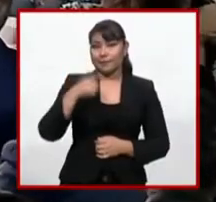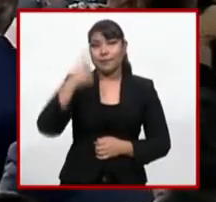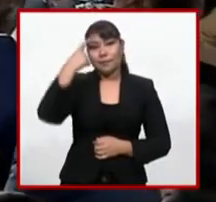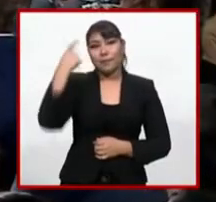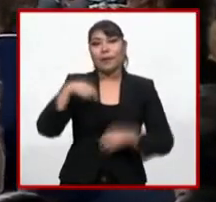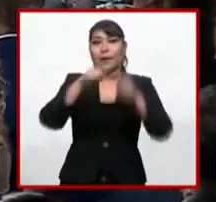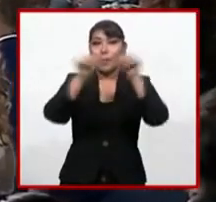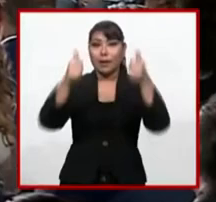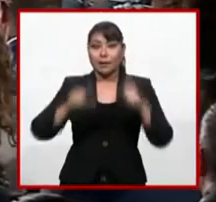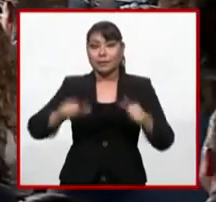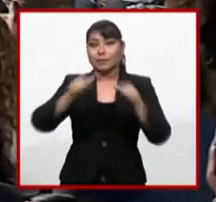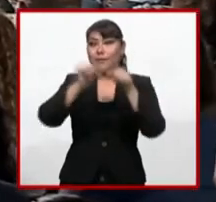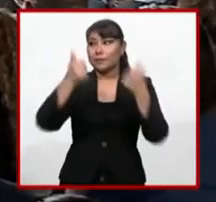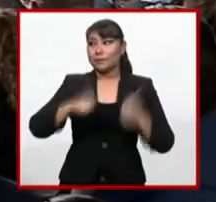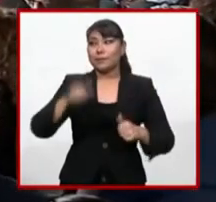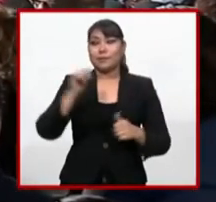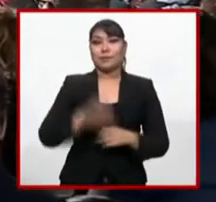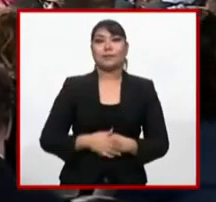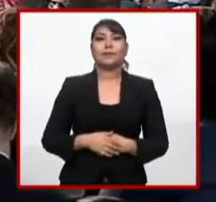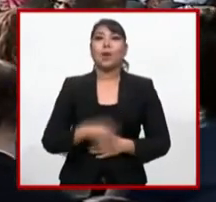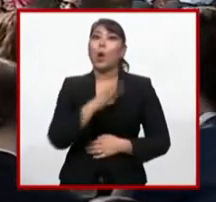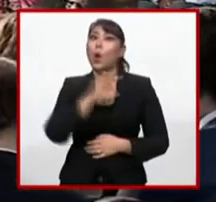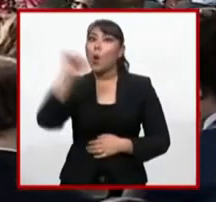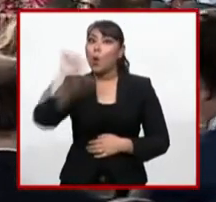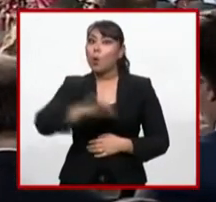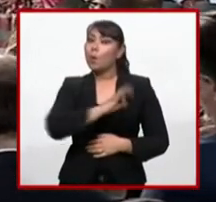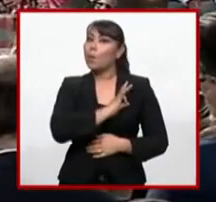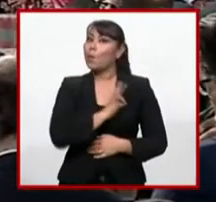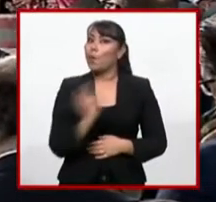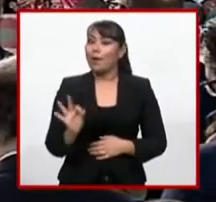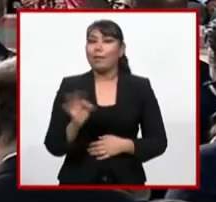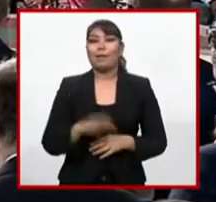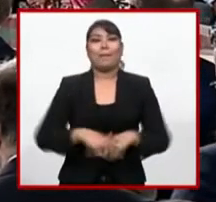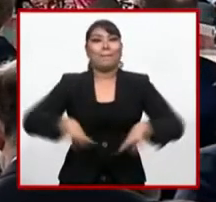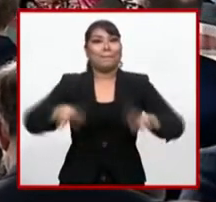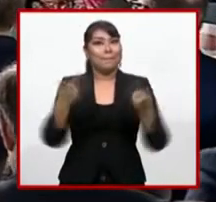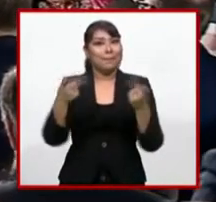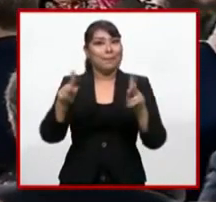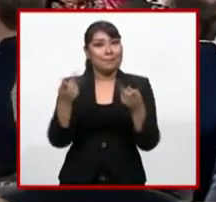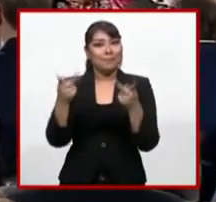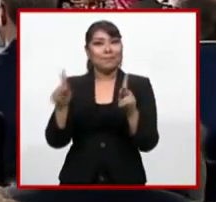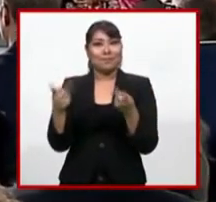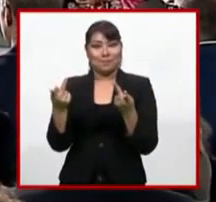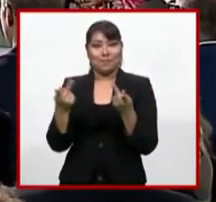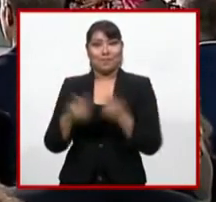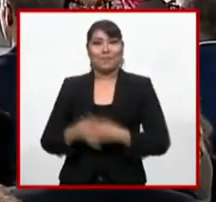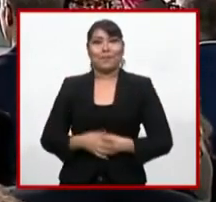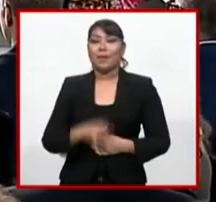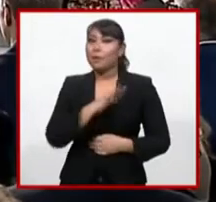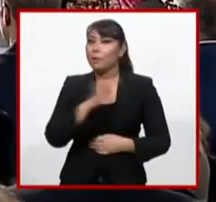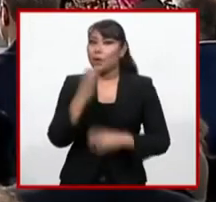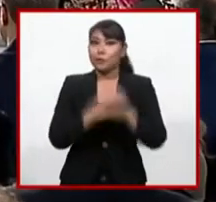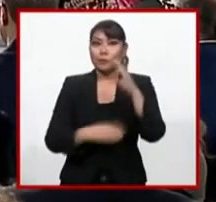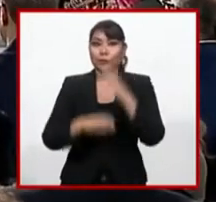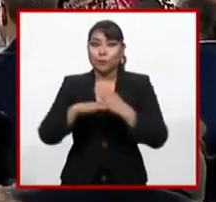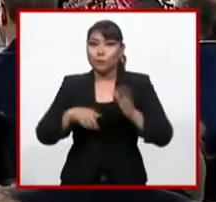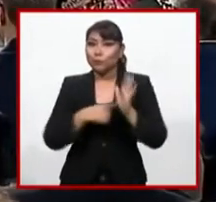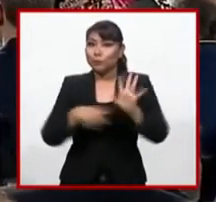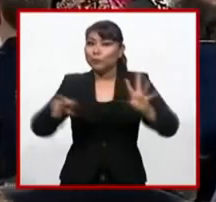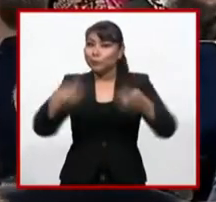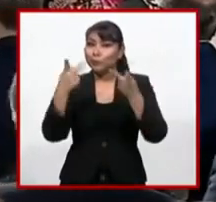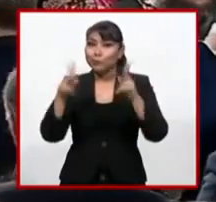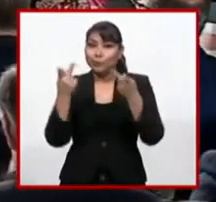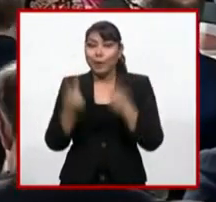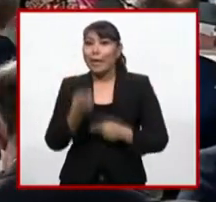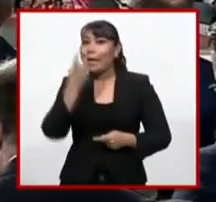artesanos y artesanas que hoy pueden tener comercio electrónico puedan mover sus productos. De eso se